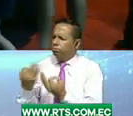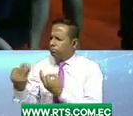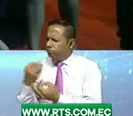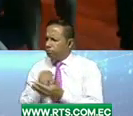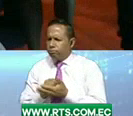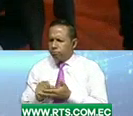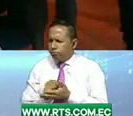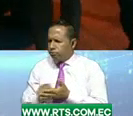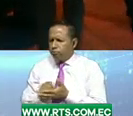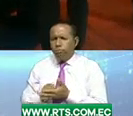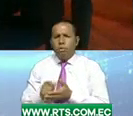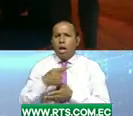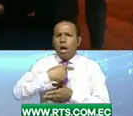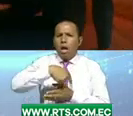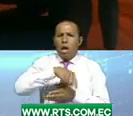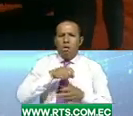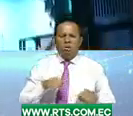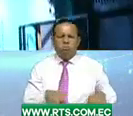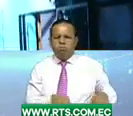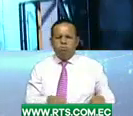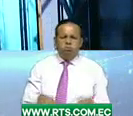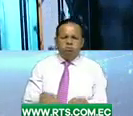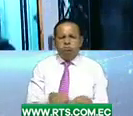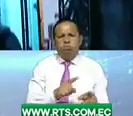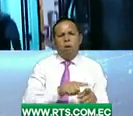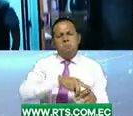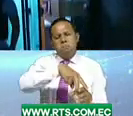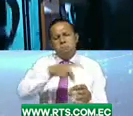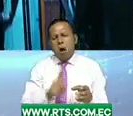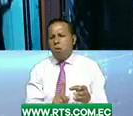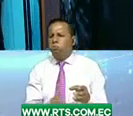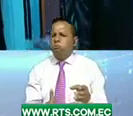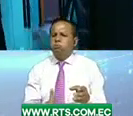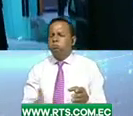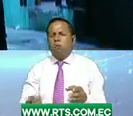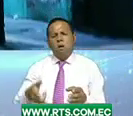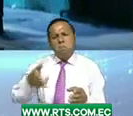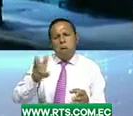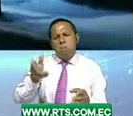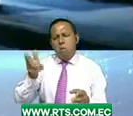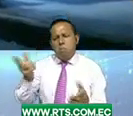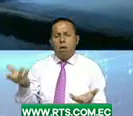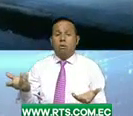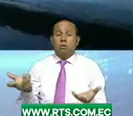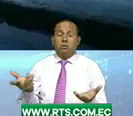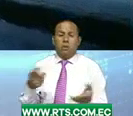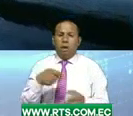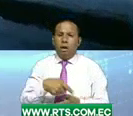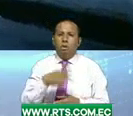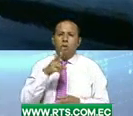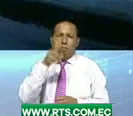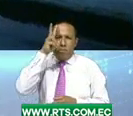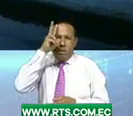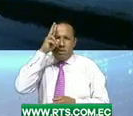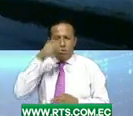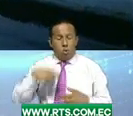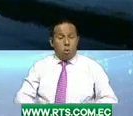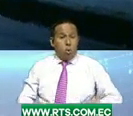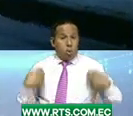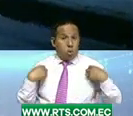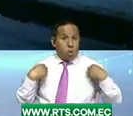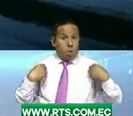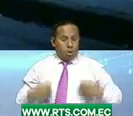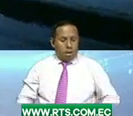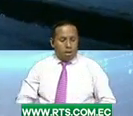que llegaron armados y con vestimenta de una entidad que se encarga aquí en la ciudad de recolección de desechos,